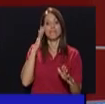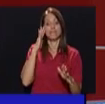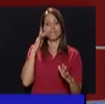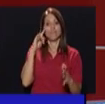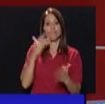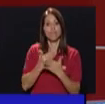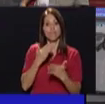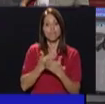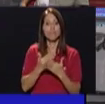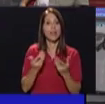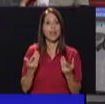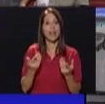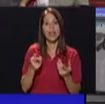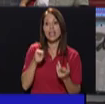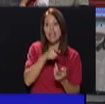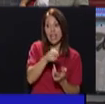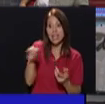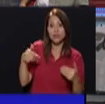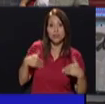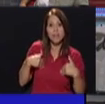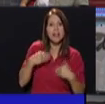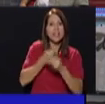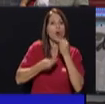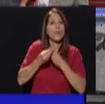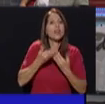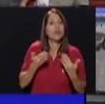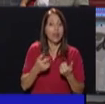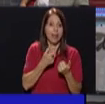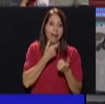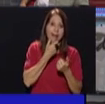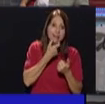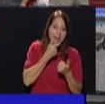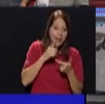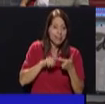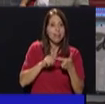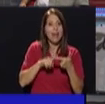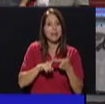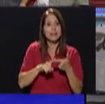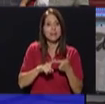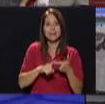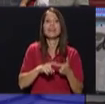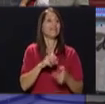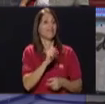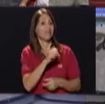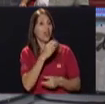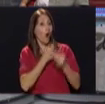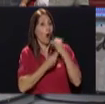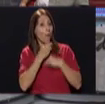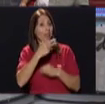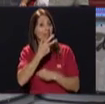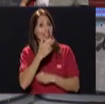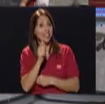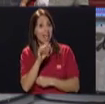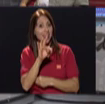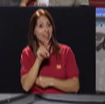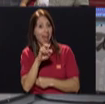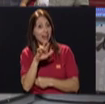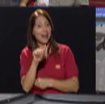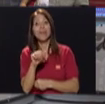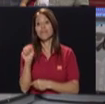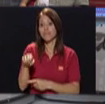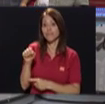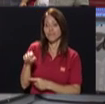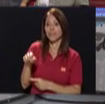que, por ejemplo, ¿qué pasa? Porque ellos, ¿qué es lo que están comiendo? O sea, galletas, lo que lleva la gente, galletas. Antes comida chatarra. Comida chatarra,